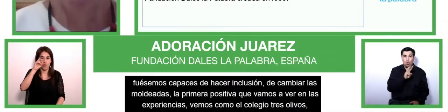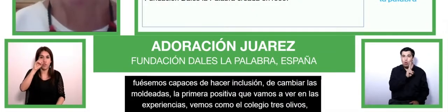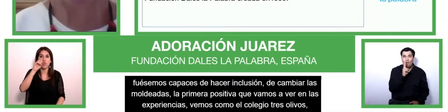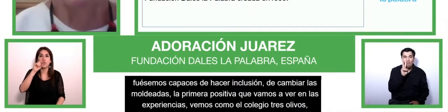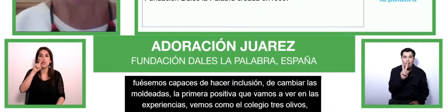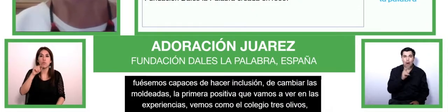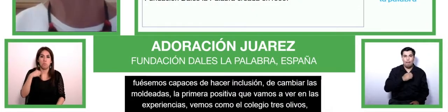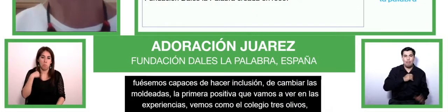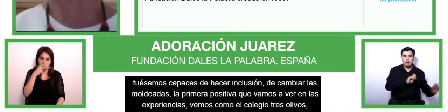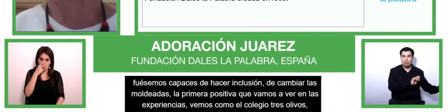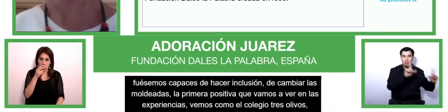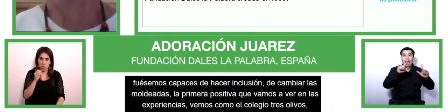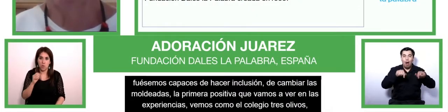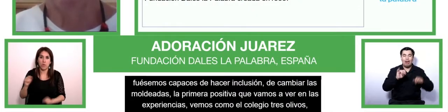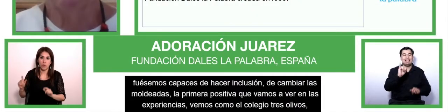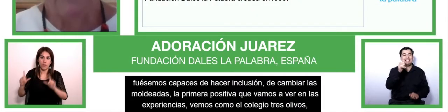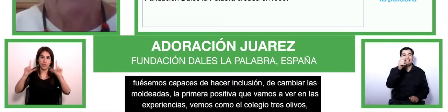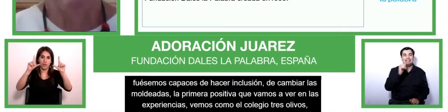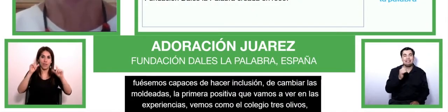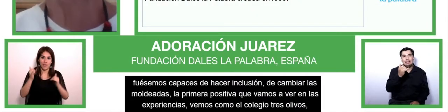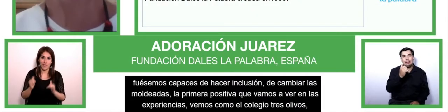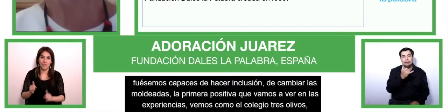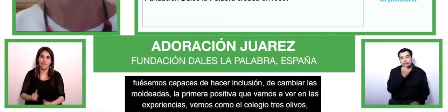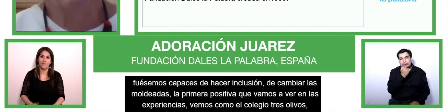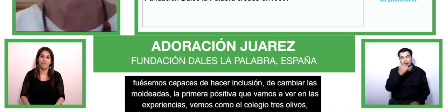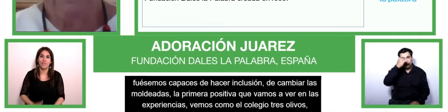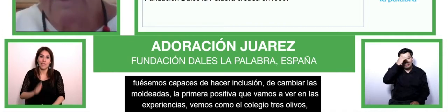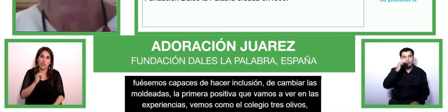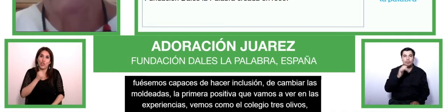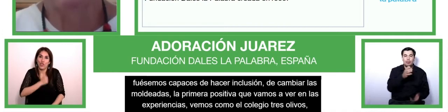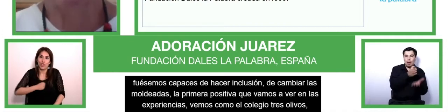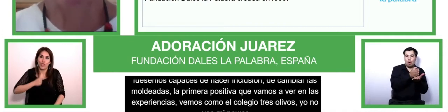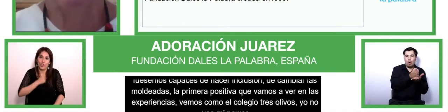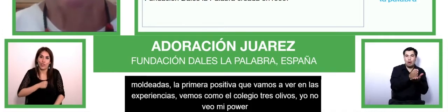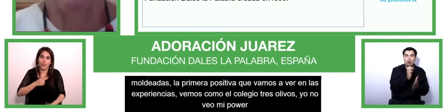pero ahora. Bien, el Colegio Tres Olivos vemos cómo nace